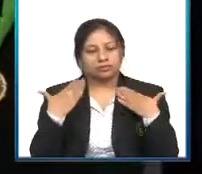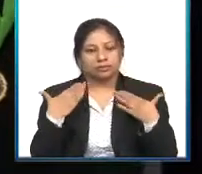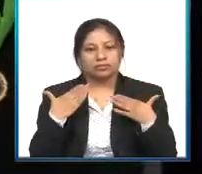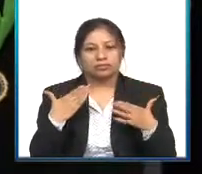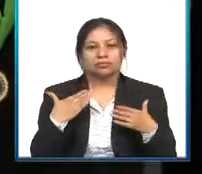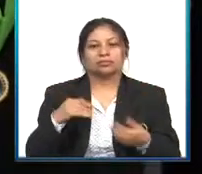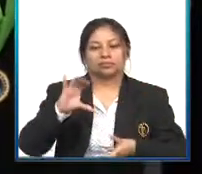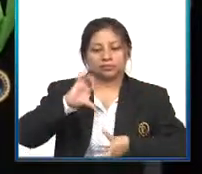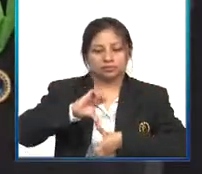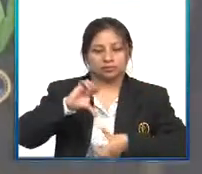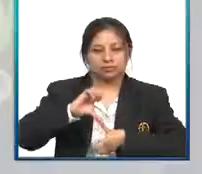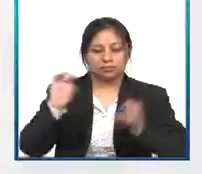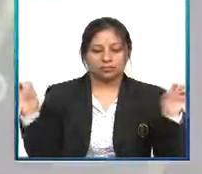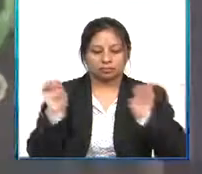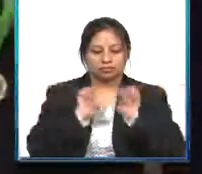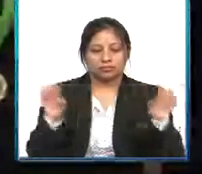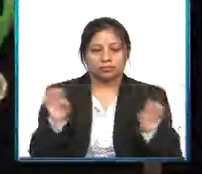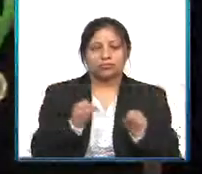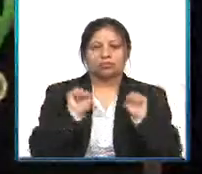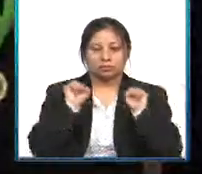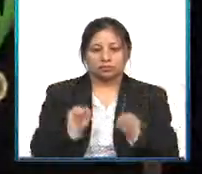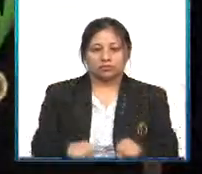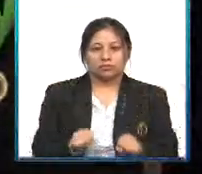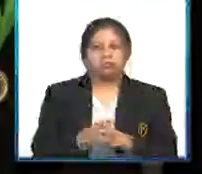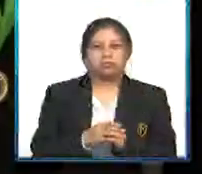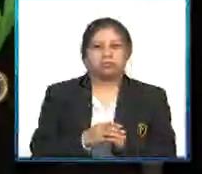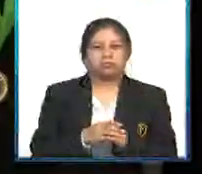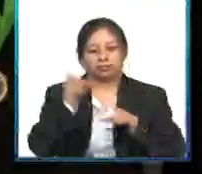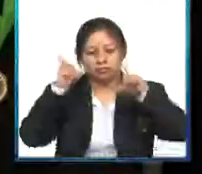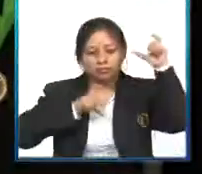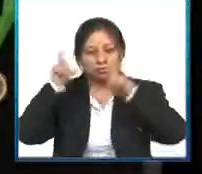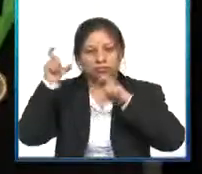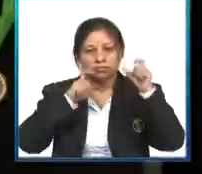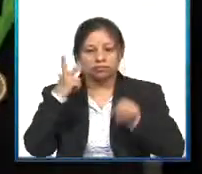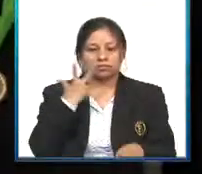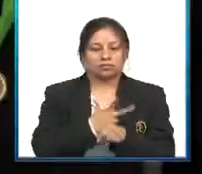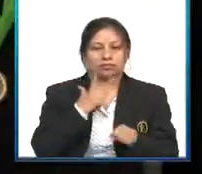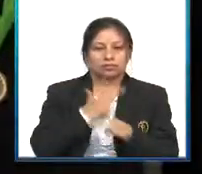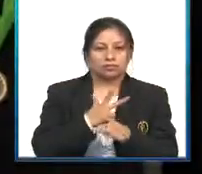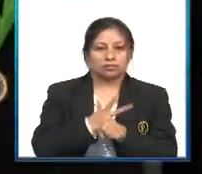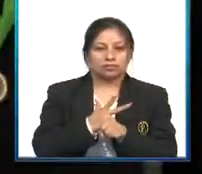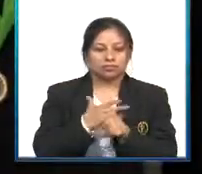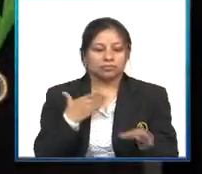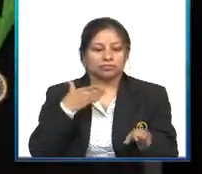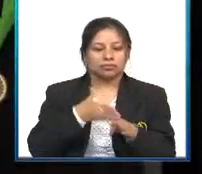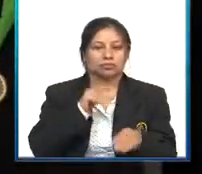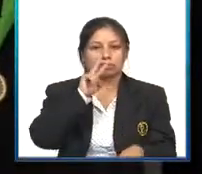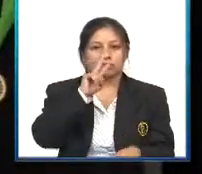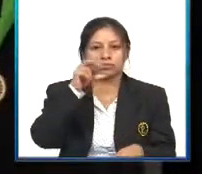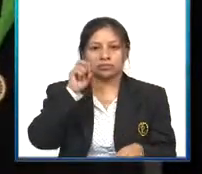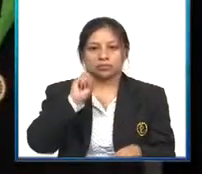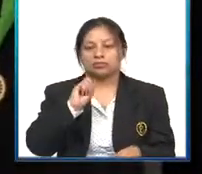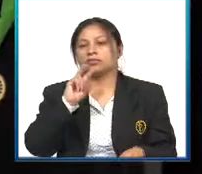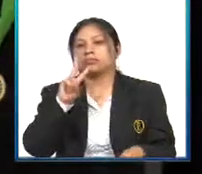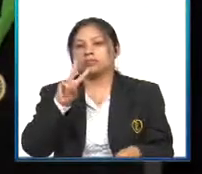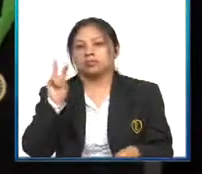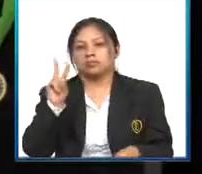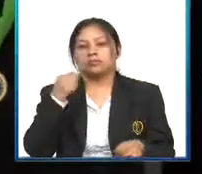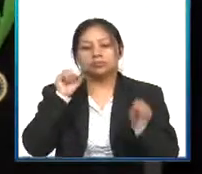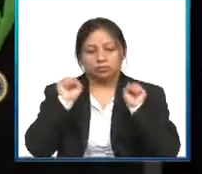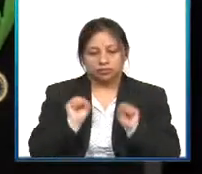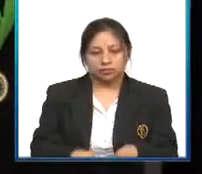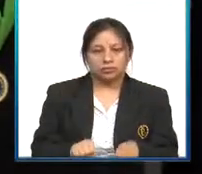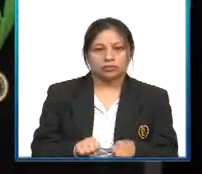y de Centroamérica de Física. Se pudo hacer las gestiones para que Guatemala sea sede en el 2022